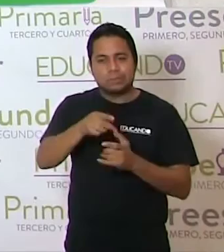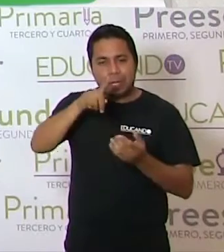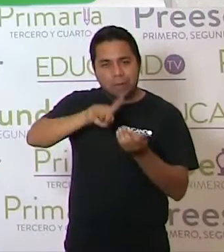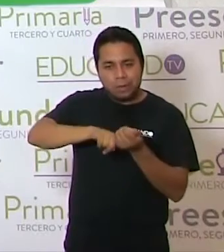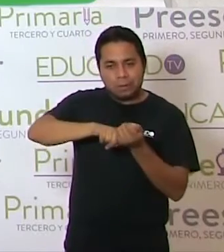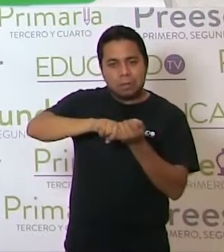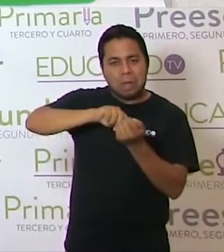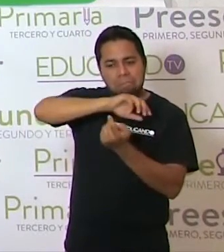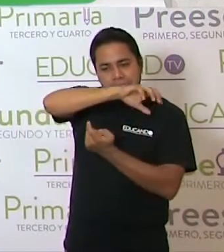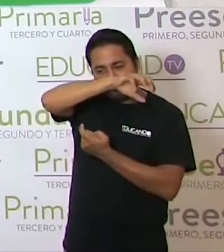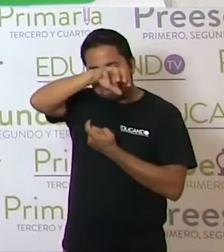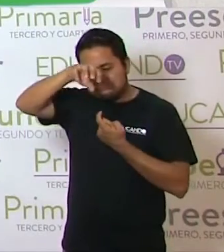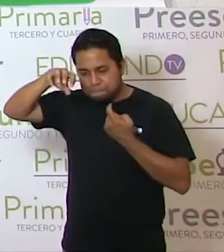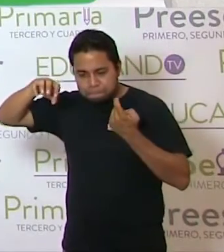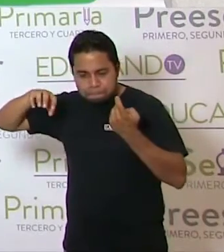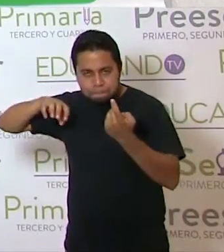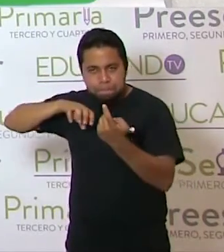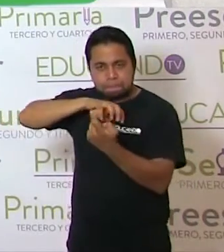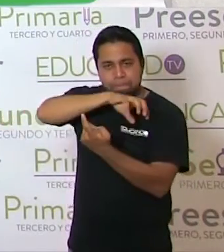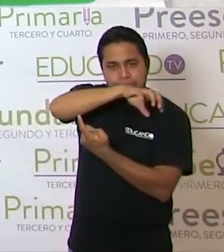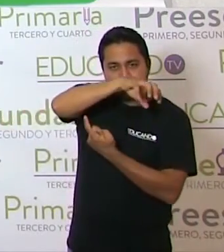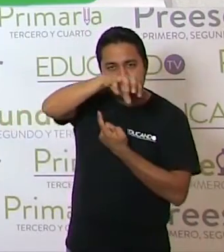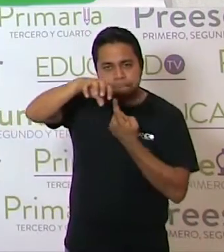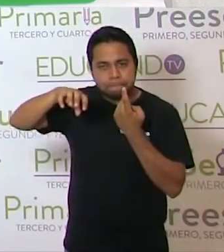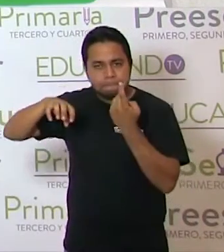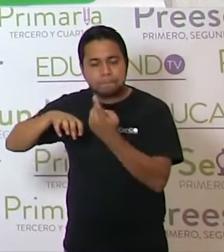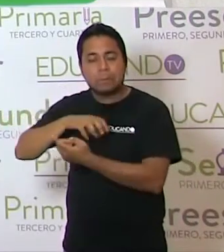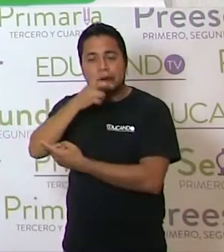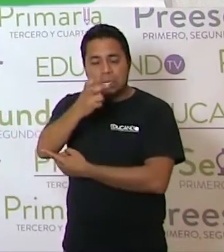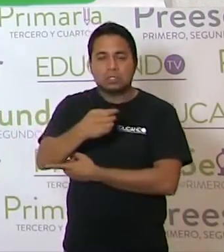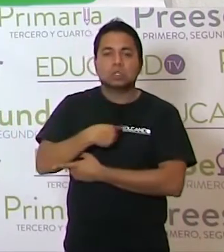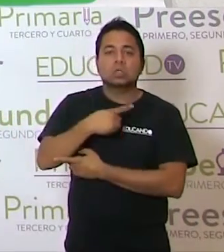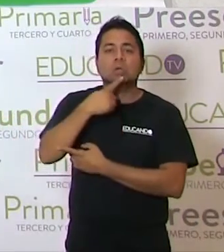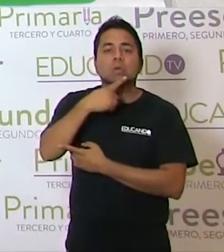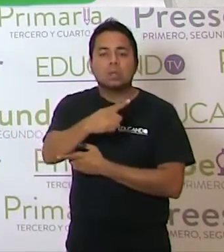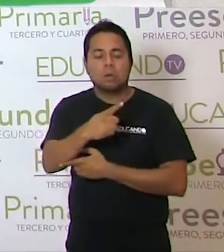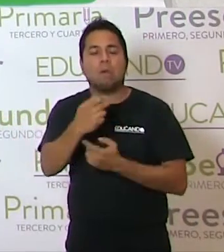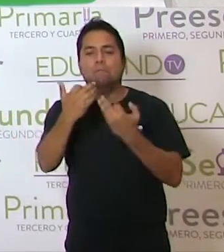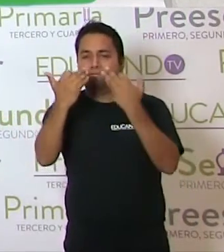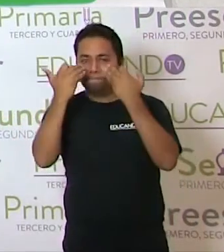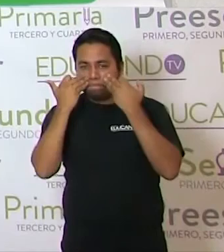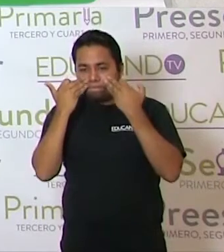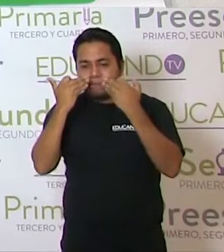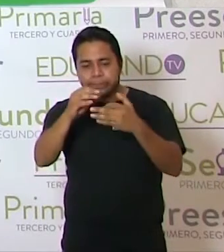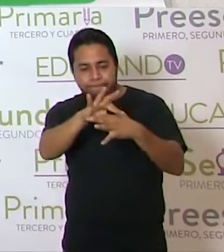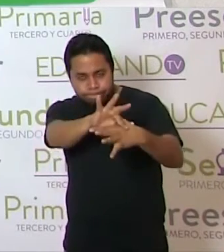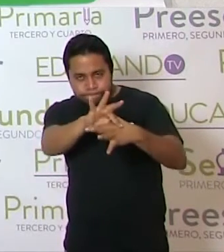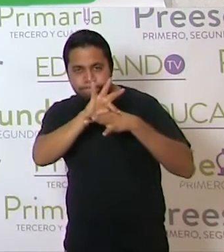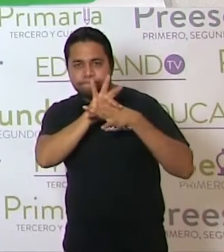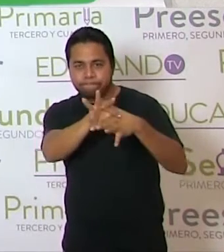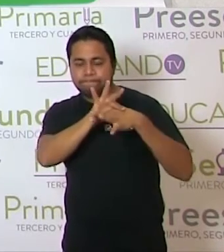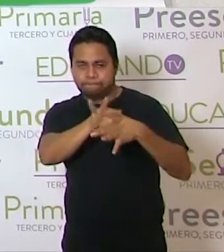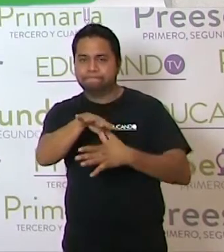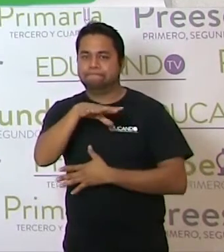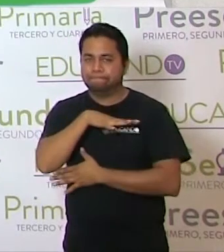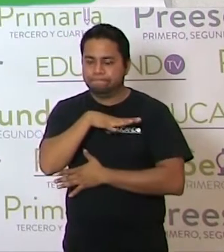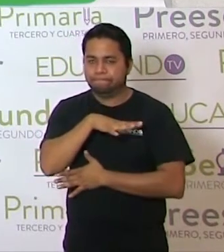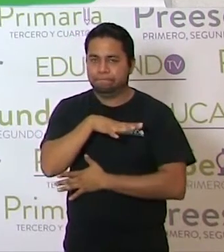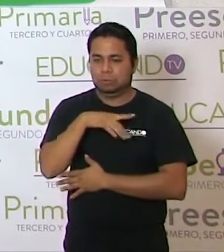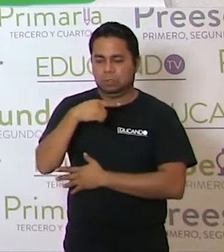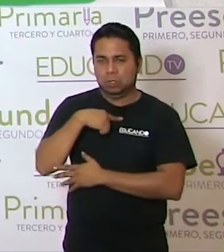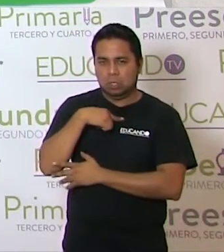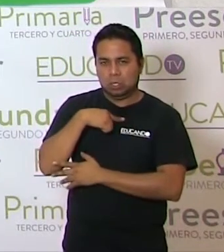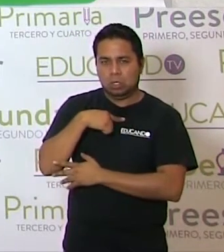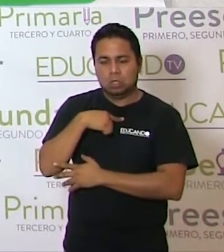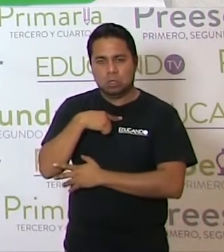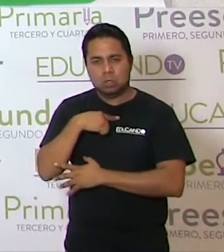entonces ahí vemos que estas afirmaciones pueden ser comprobables y que además yo no estoy emitir yo no estoy